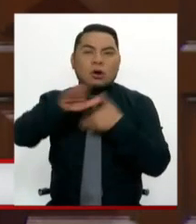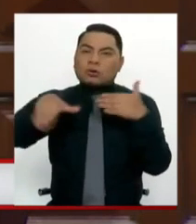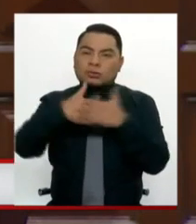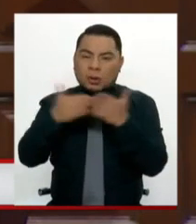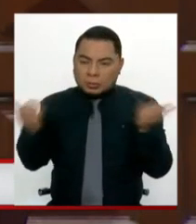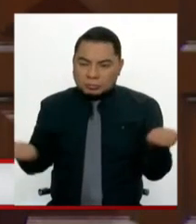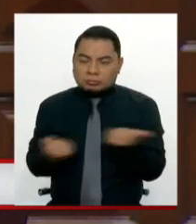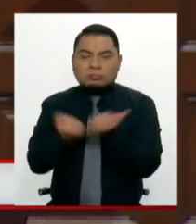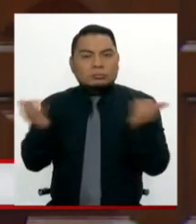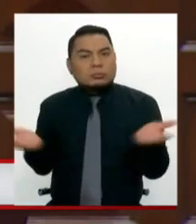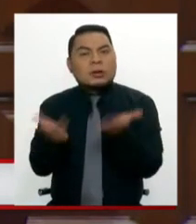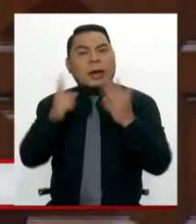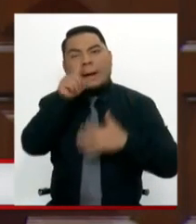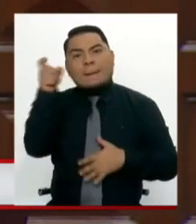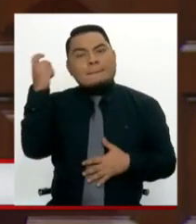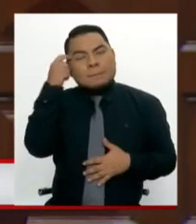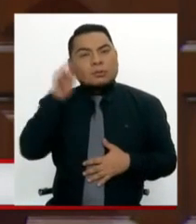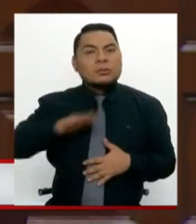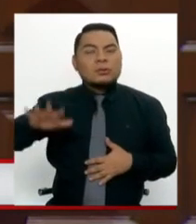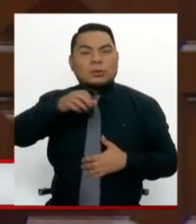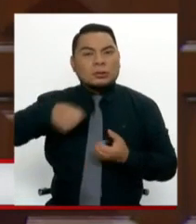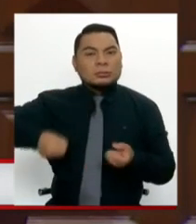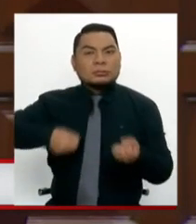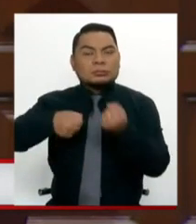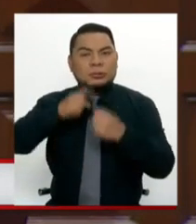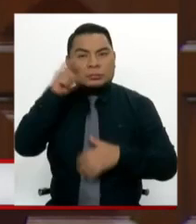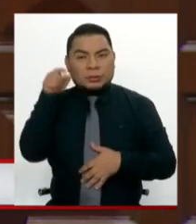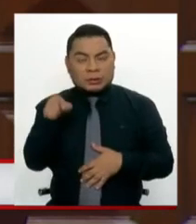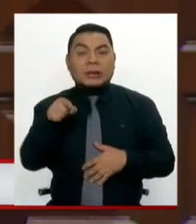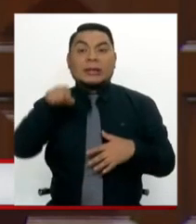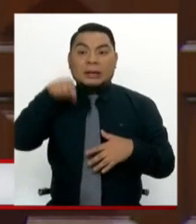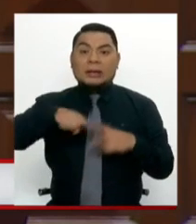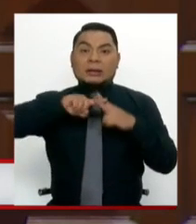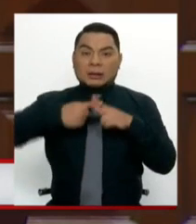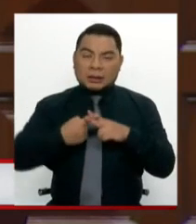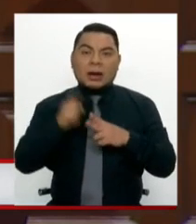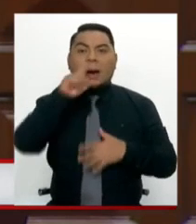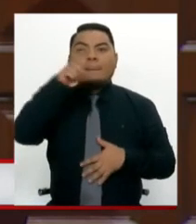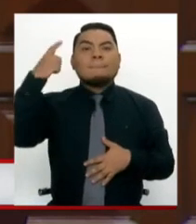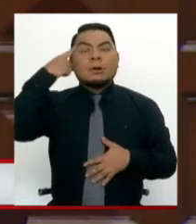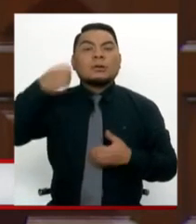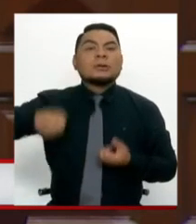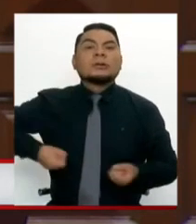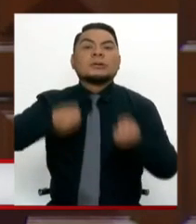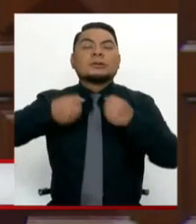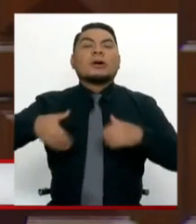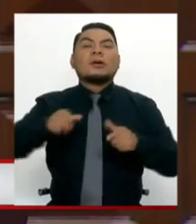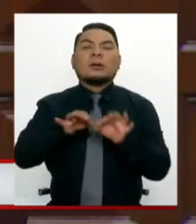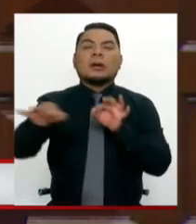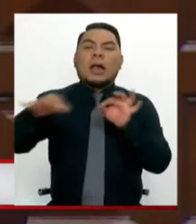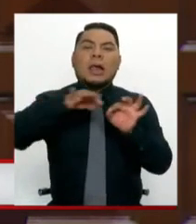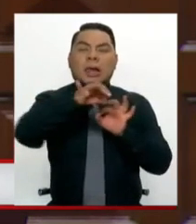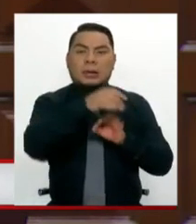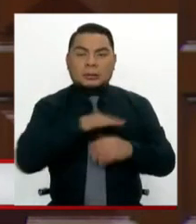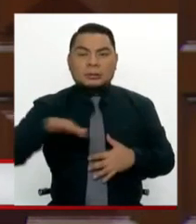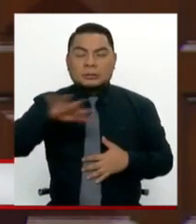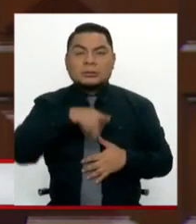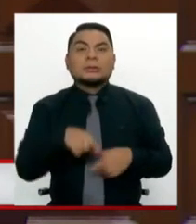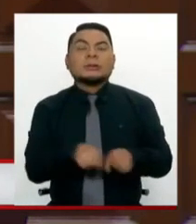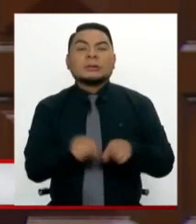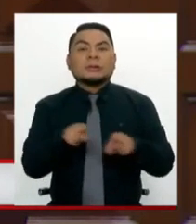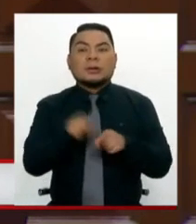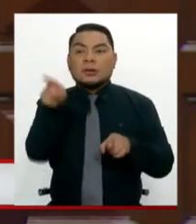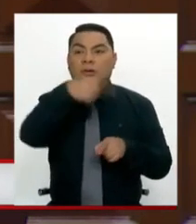el impulso en la política agropecuaria. Se dará inicio a la política de agricultura urbana y